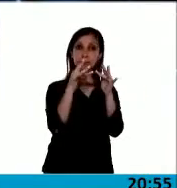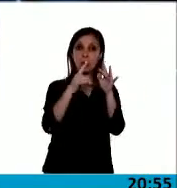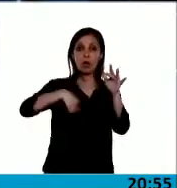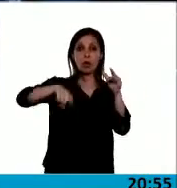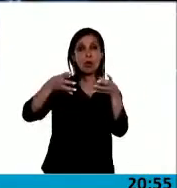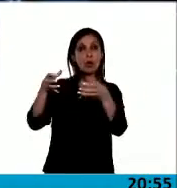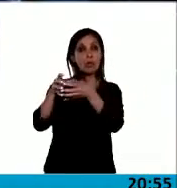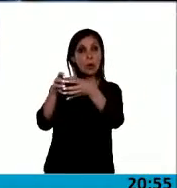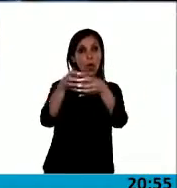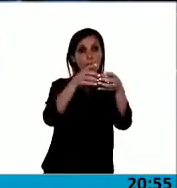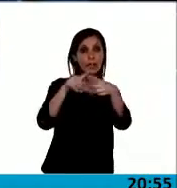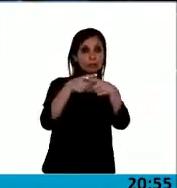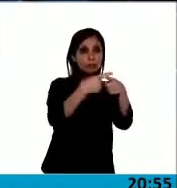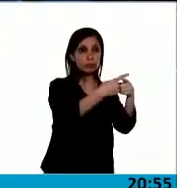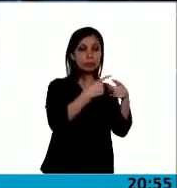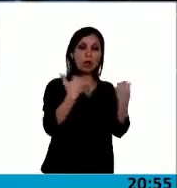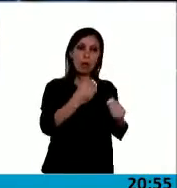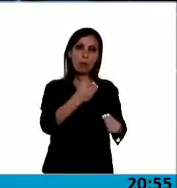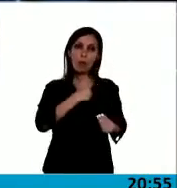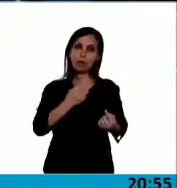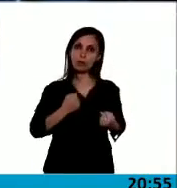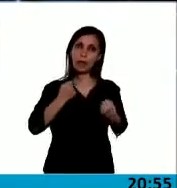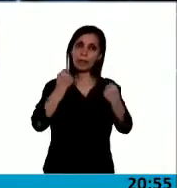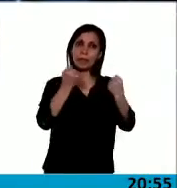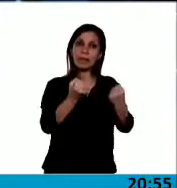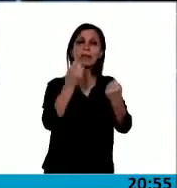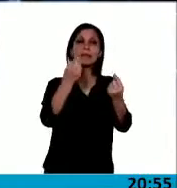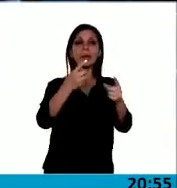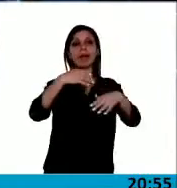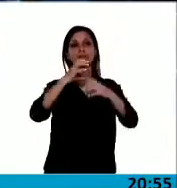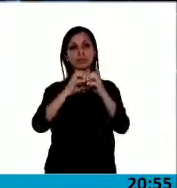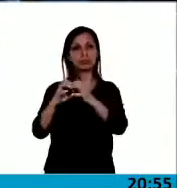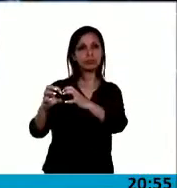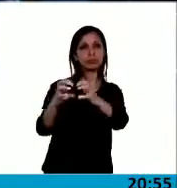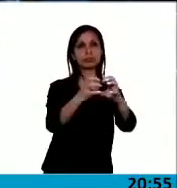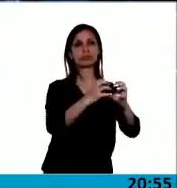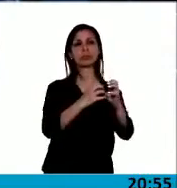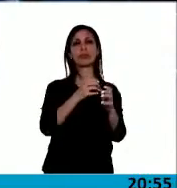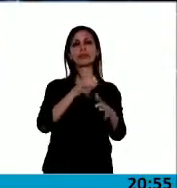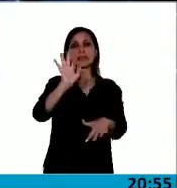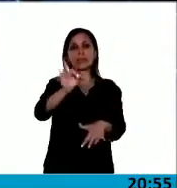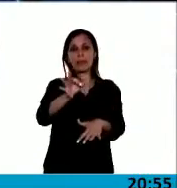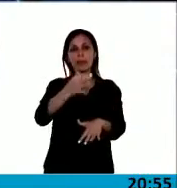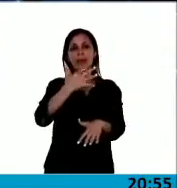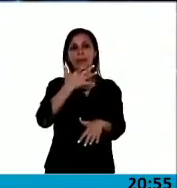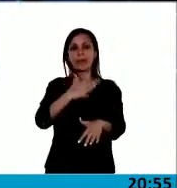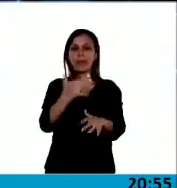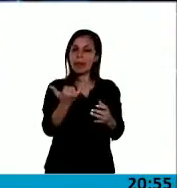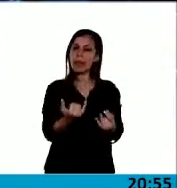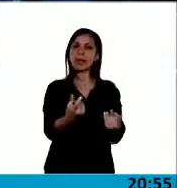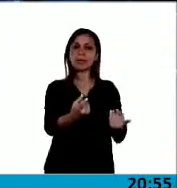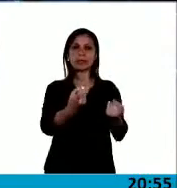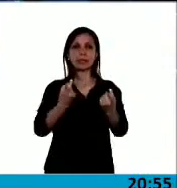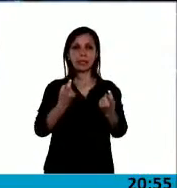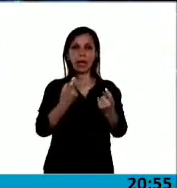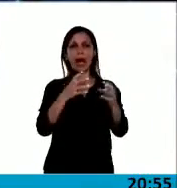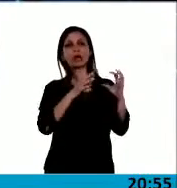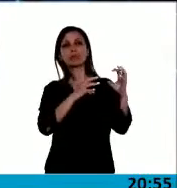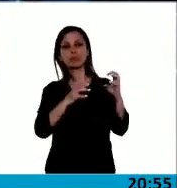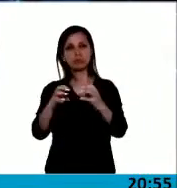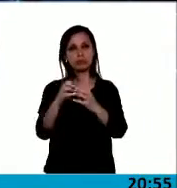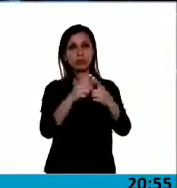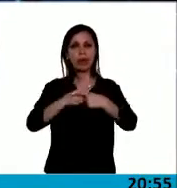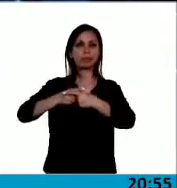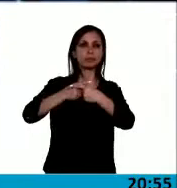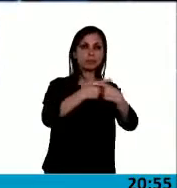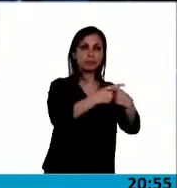ponemos la voluntad para que se desarrollen, porque entendemos la necesidad de debatir, de discutir en